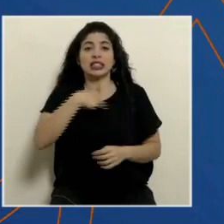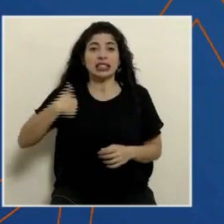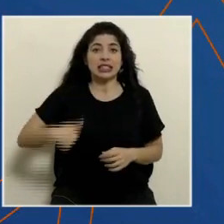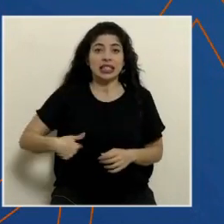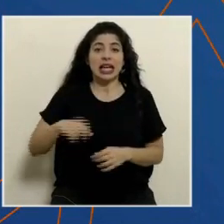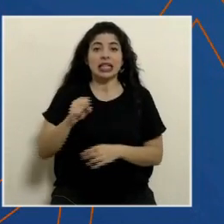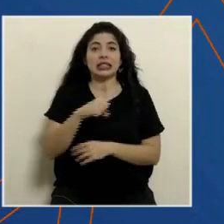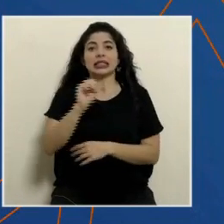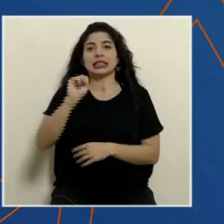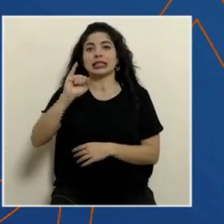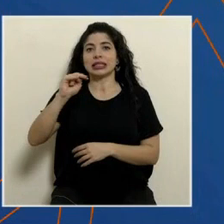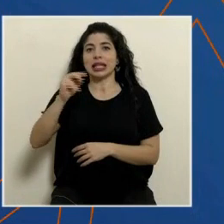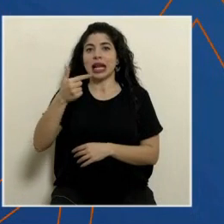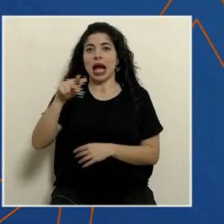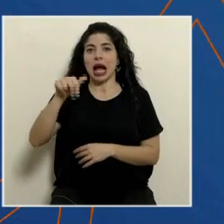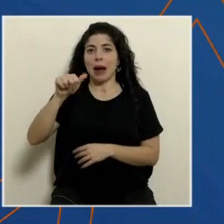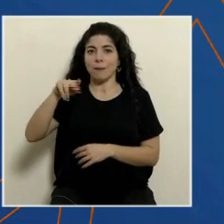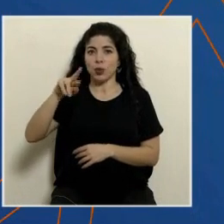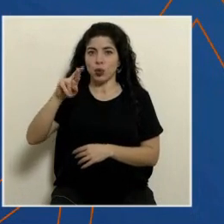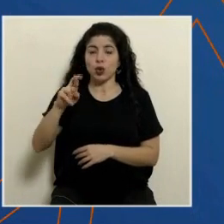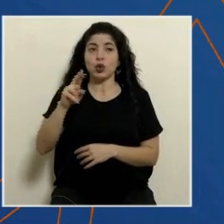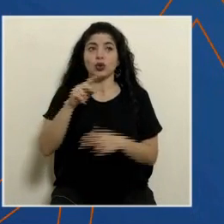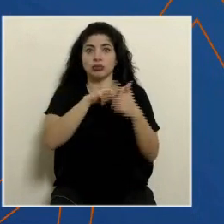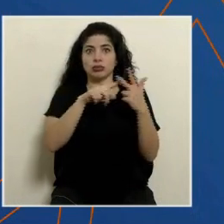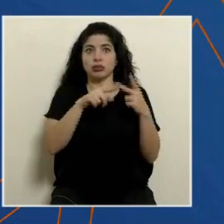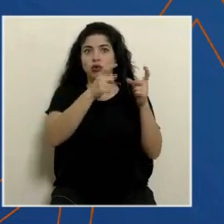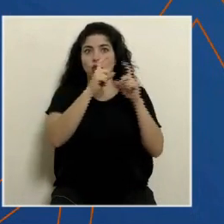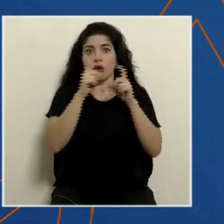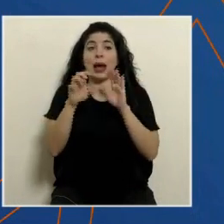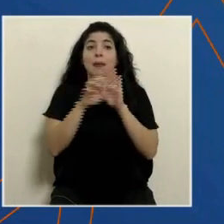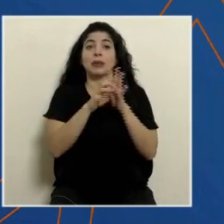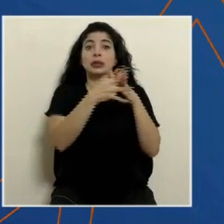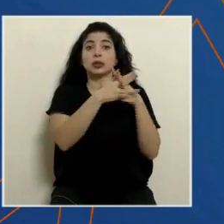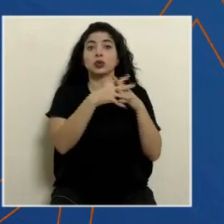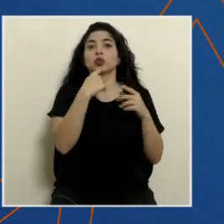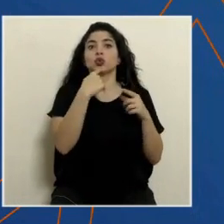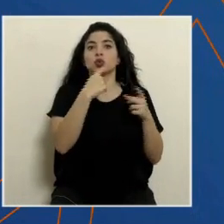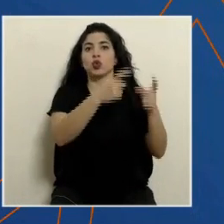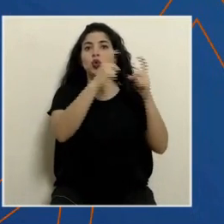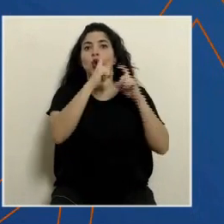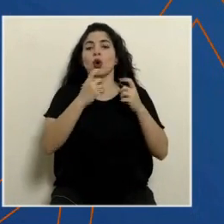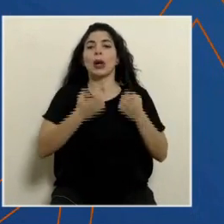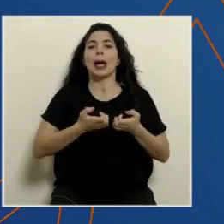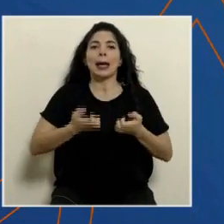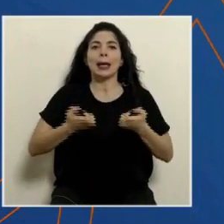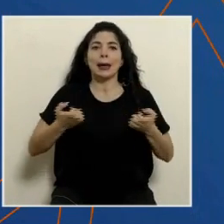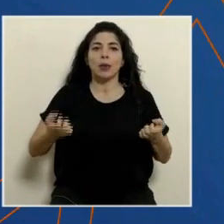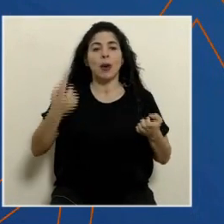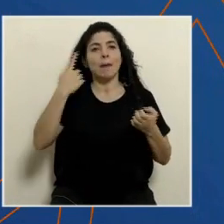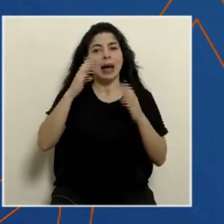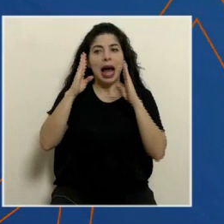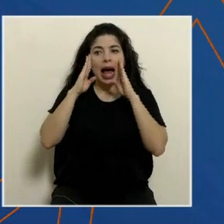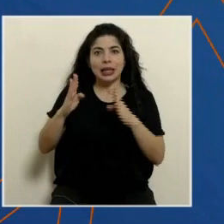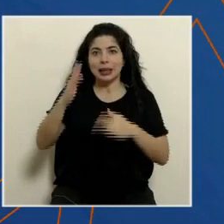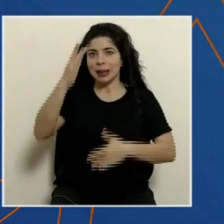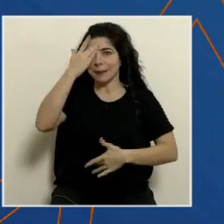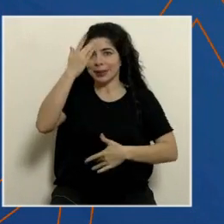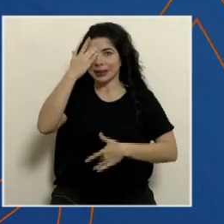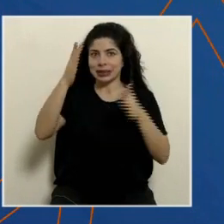apoyo. Recientemente el gobierno de los Estados Unidos ha confirmado una donación de equipamiento para atender